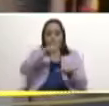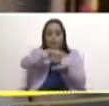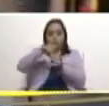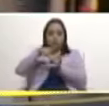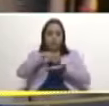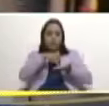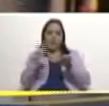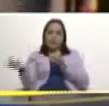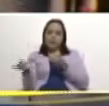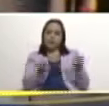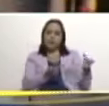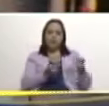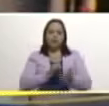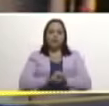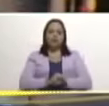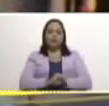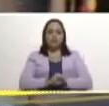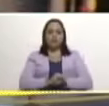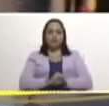bienvenidos.